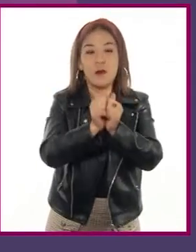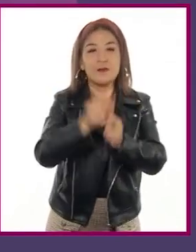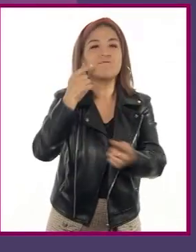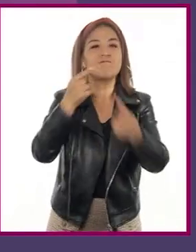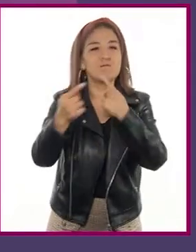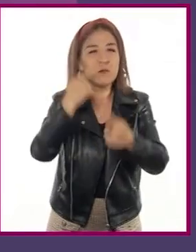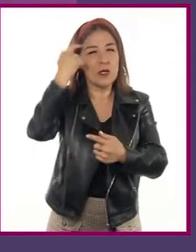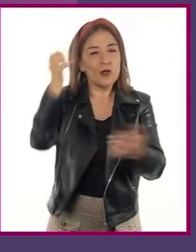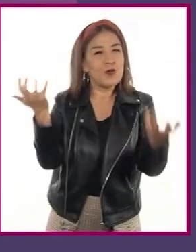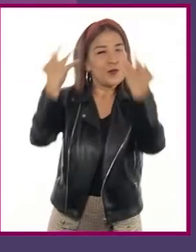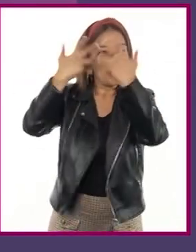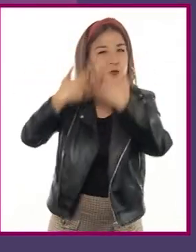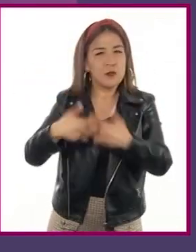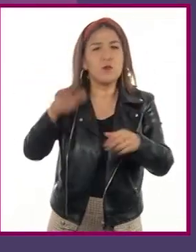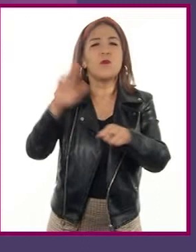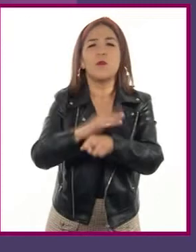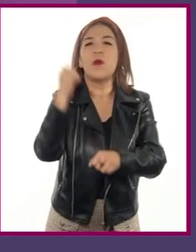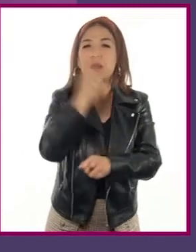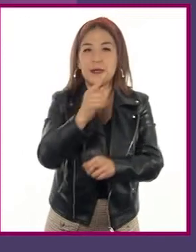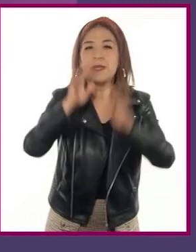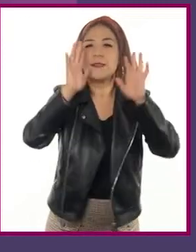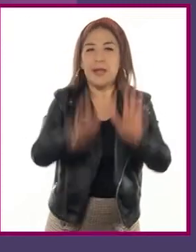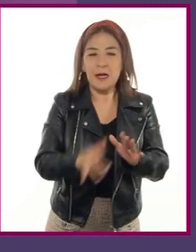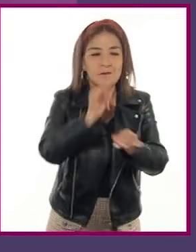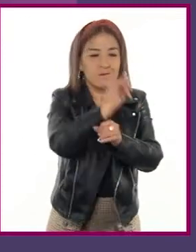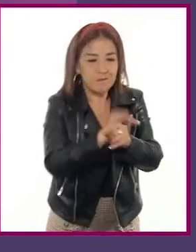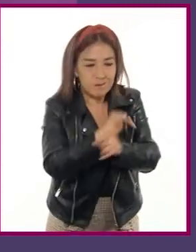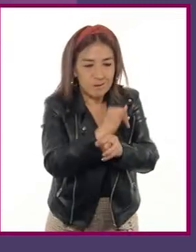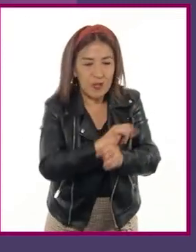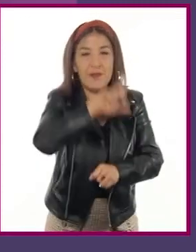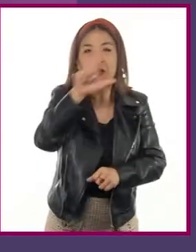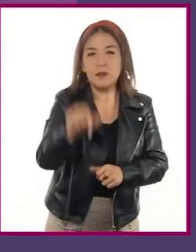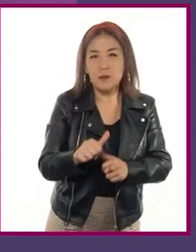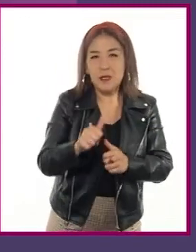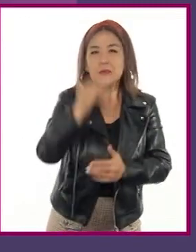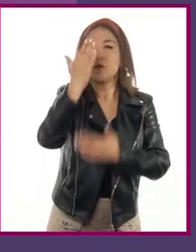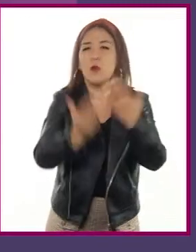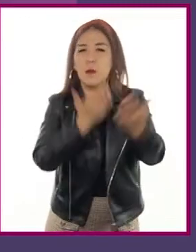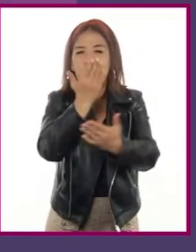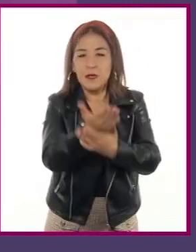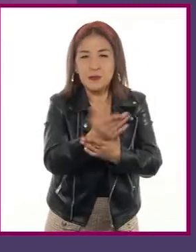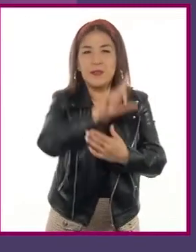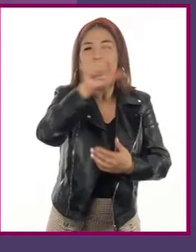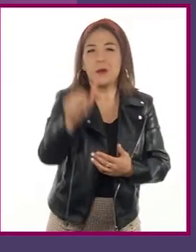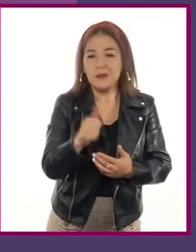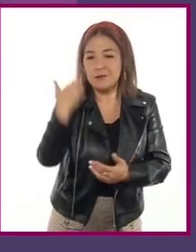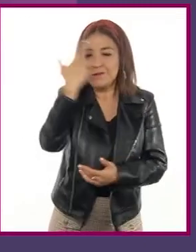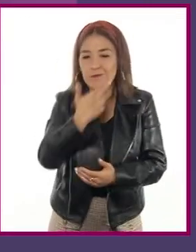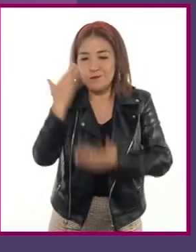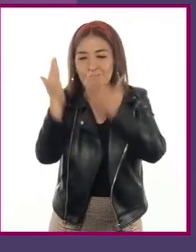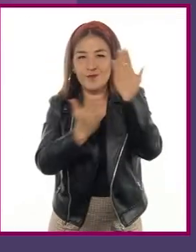análisis crítico, ya que ha evaluado una propuesta mediante el razonamiento.